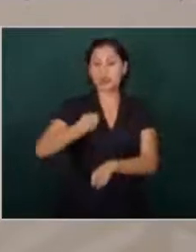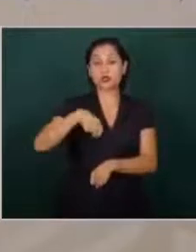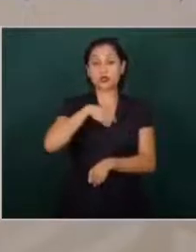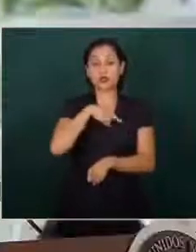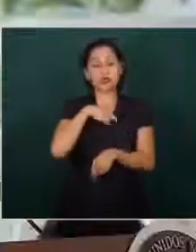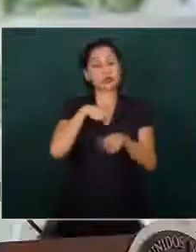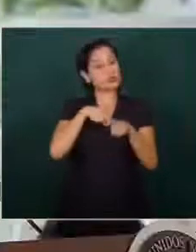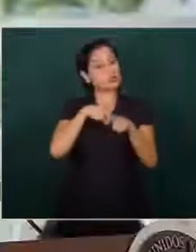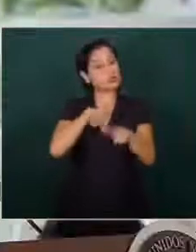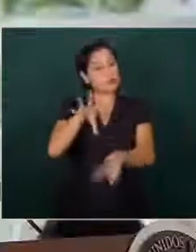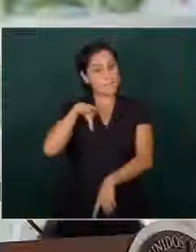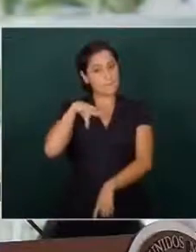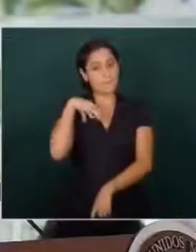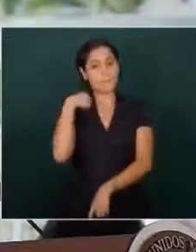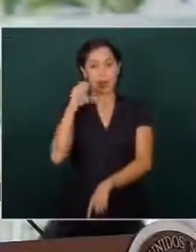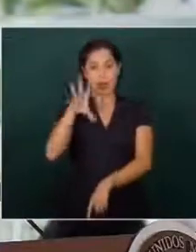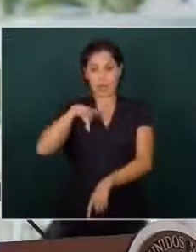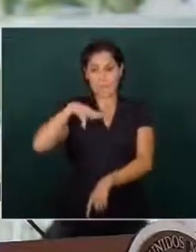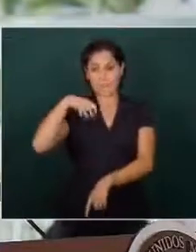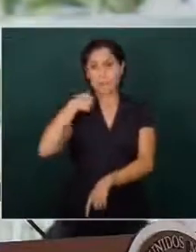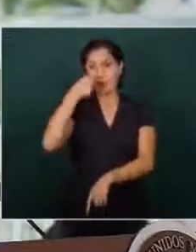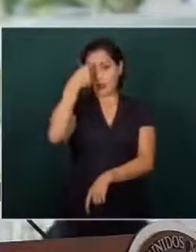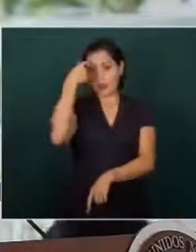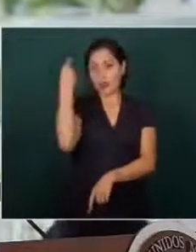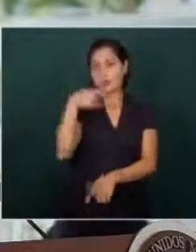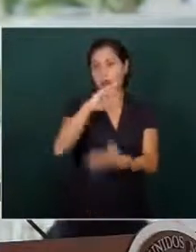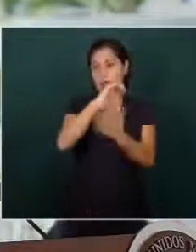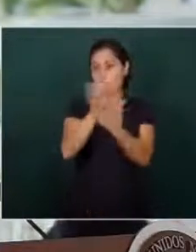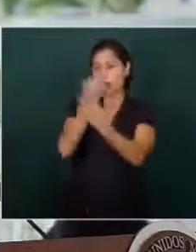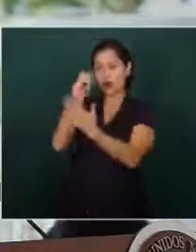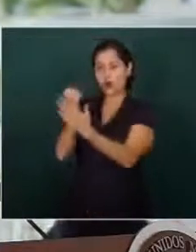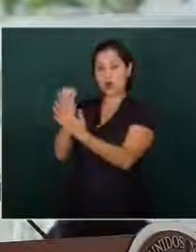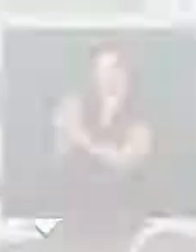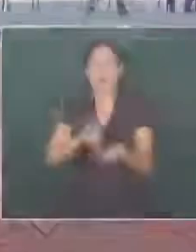la coincidencia de apellidos, pero sin el menor recato.